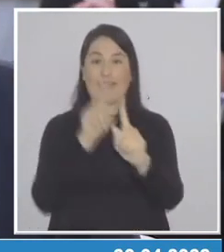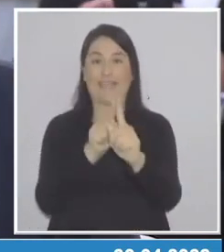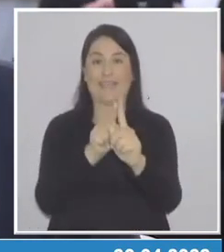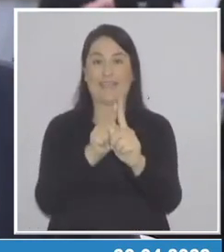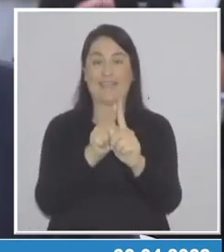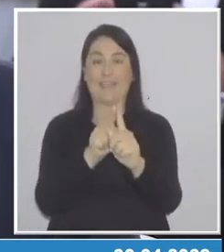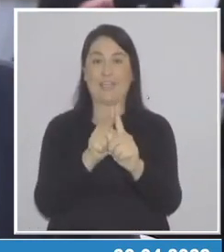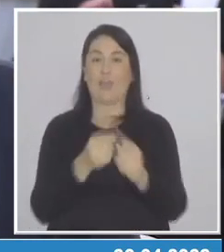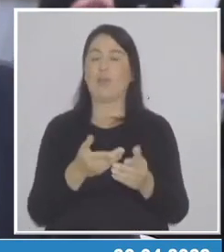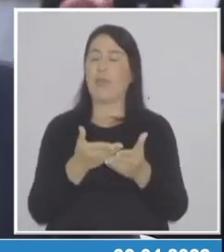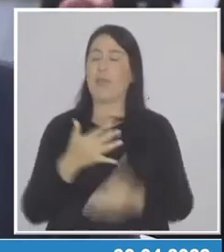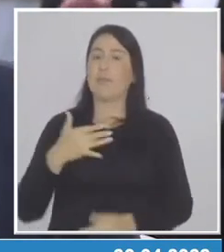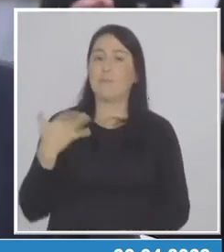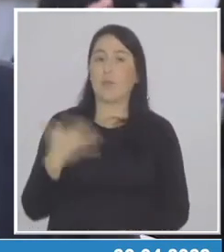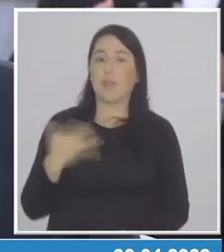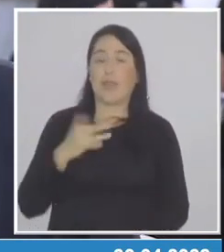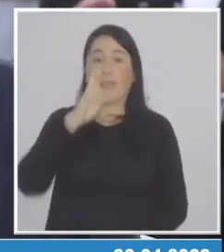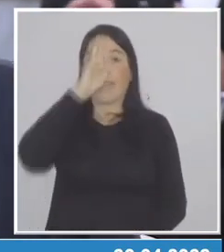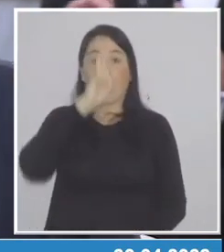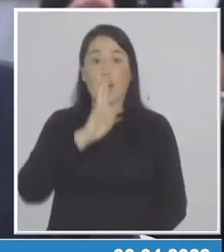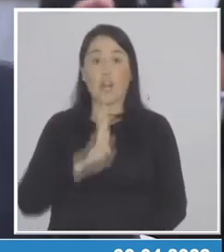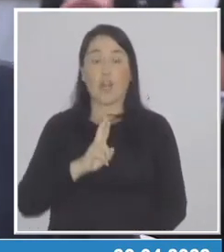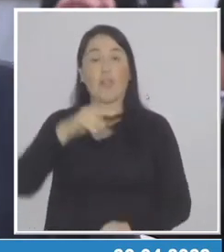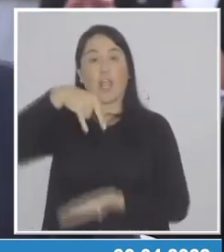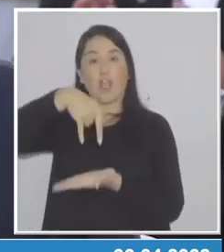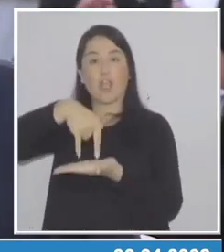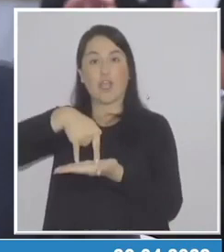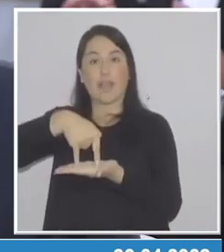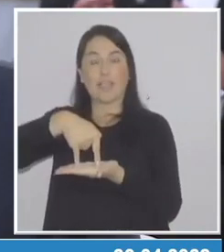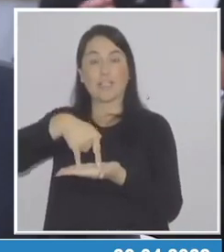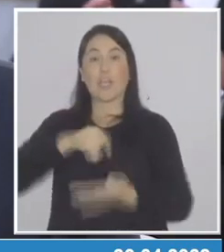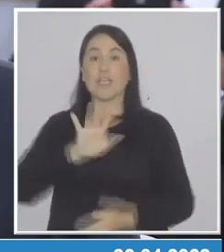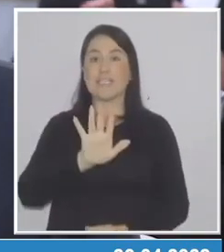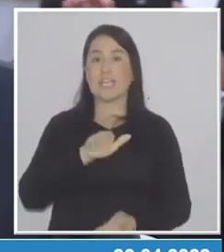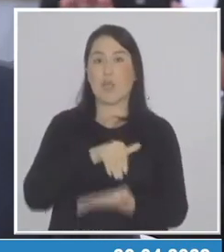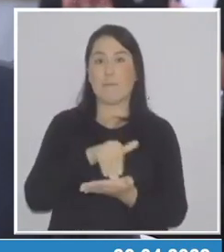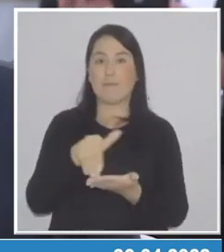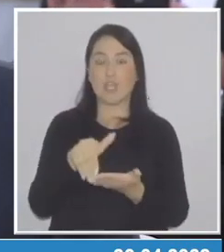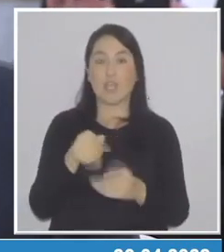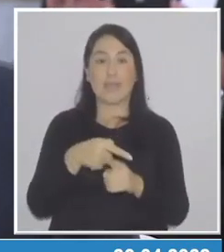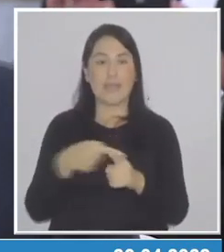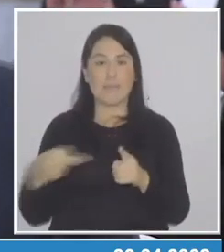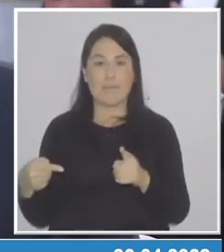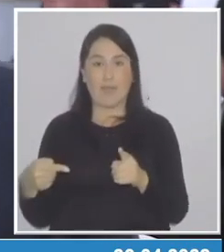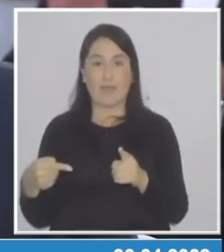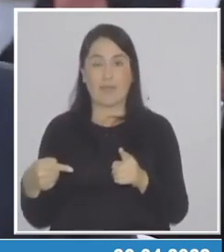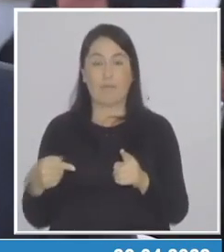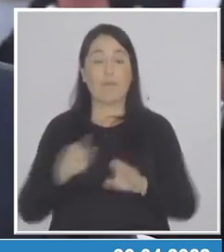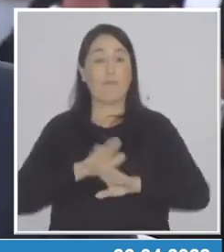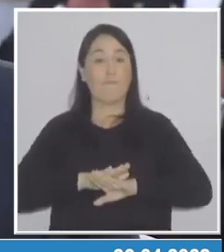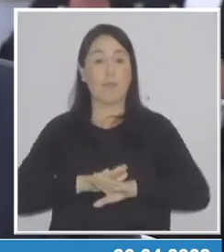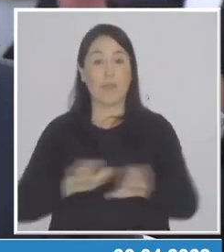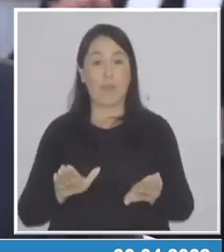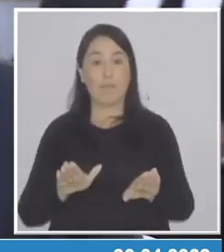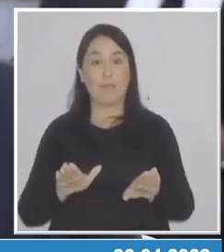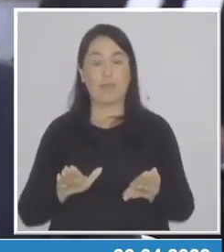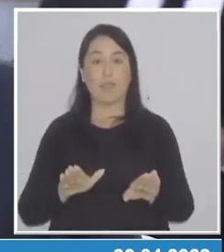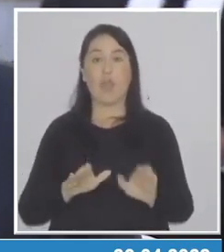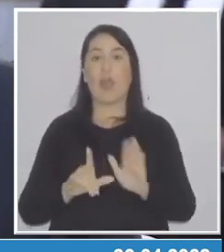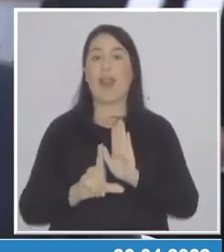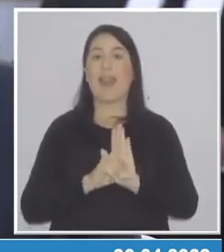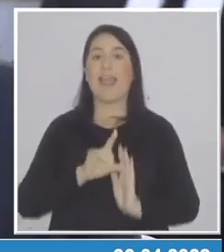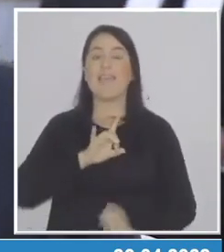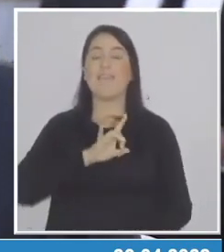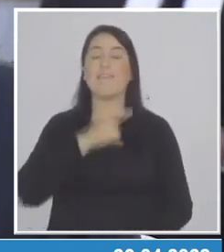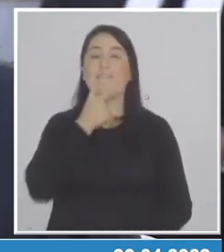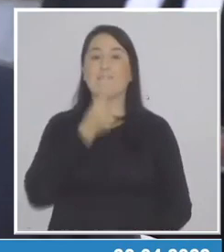el rol histórico del Congreso Nacional con 5 millones y medio. Y finalmente, Ley Fácil, que busca